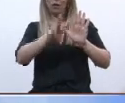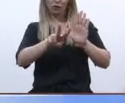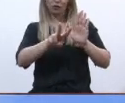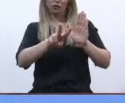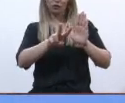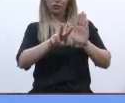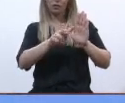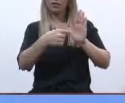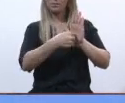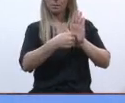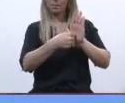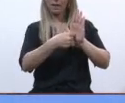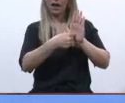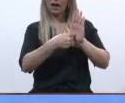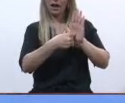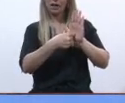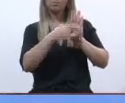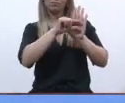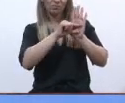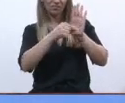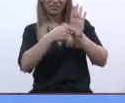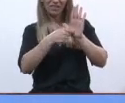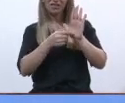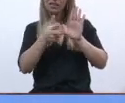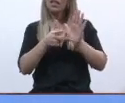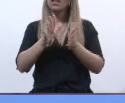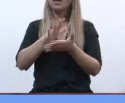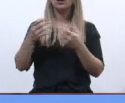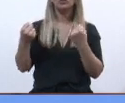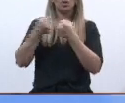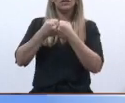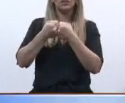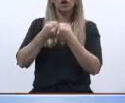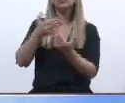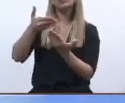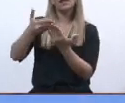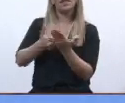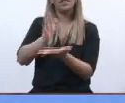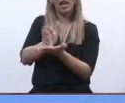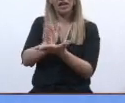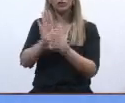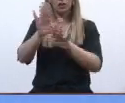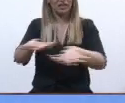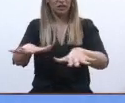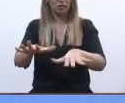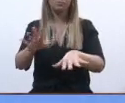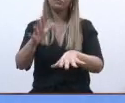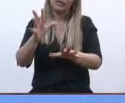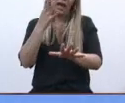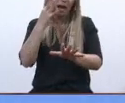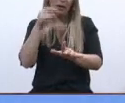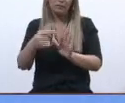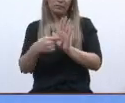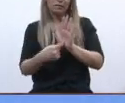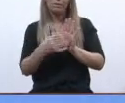porque aquí está implicado el tema de la Convención de los Derechos del Niño. Y si faltaba algo para hacer este panorama